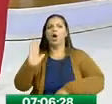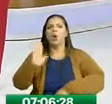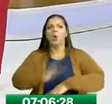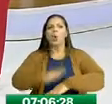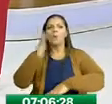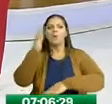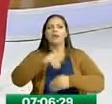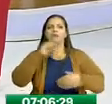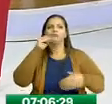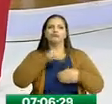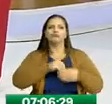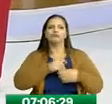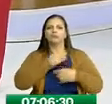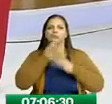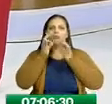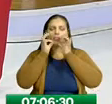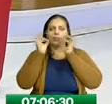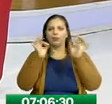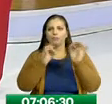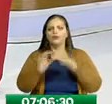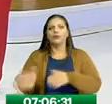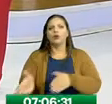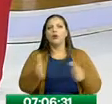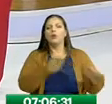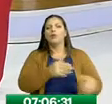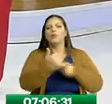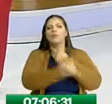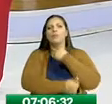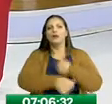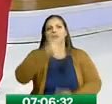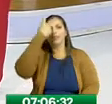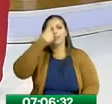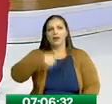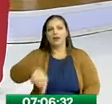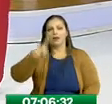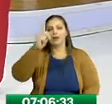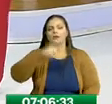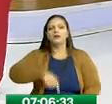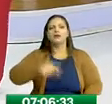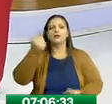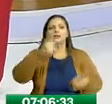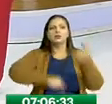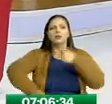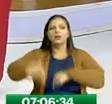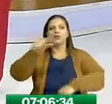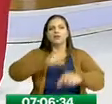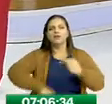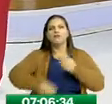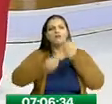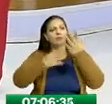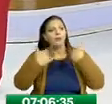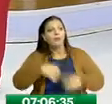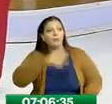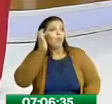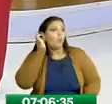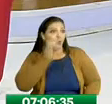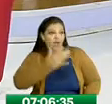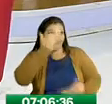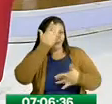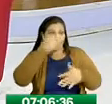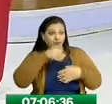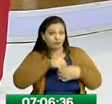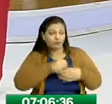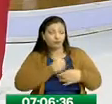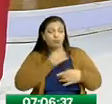tiempo, científicos en Tailandia aseguran haber curado a una mujer de esta enfermedad. Los detalles con Adriana